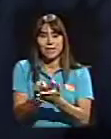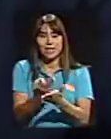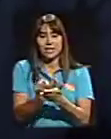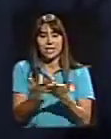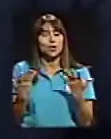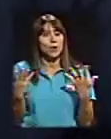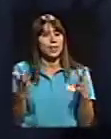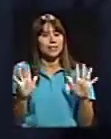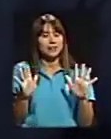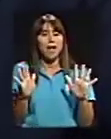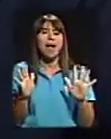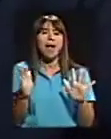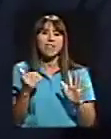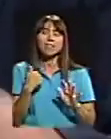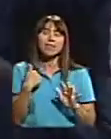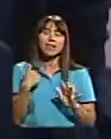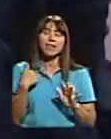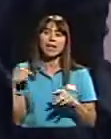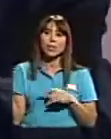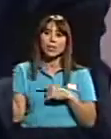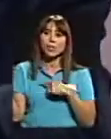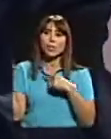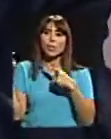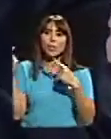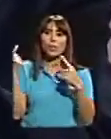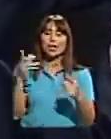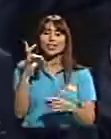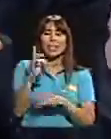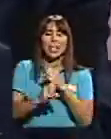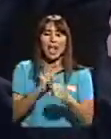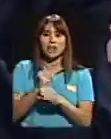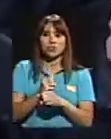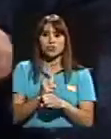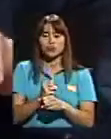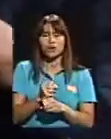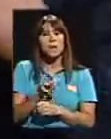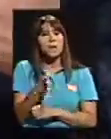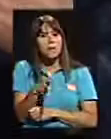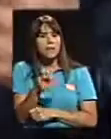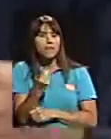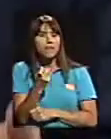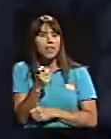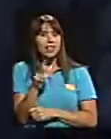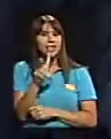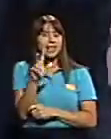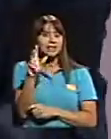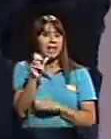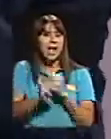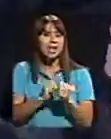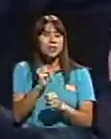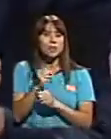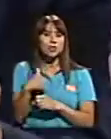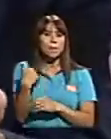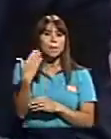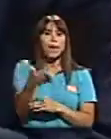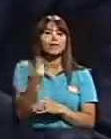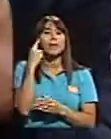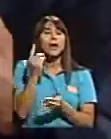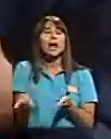tiene 7 años. Le quedan más o menos 3 años para poder